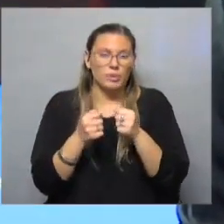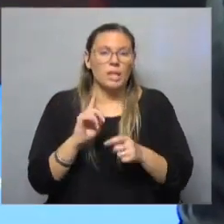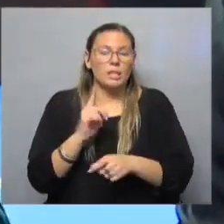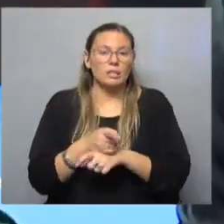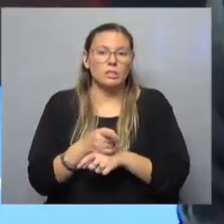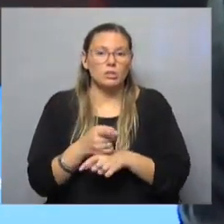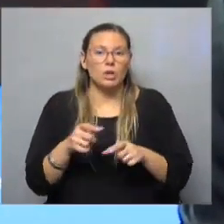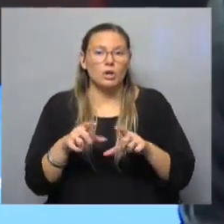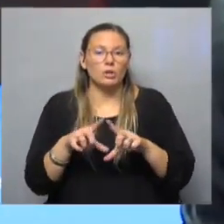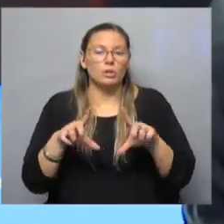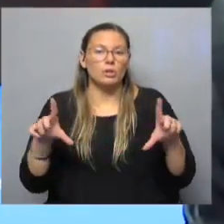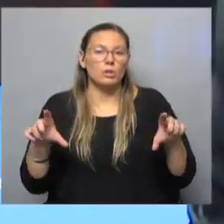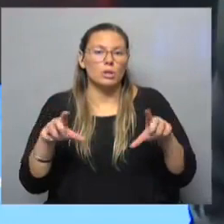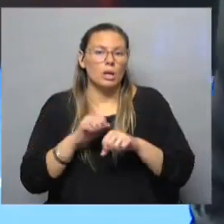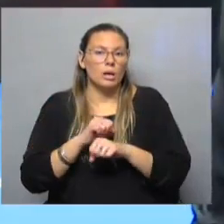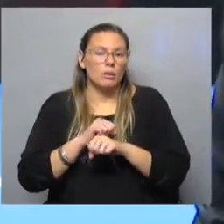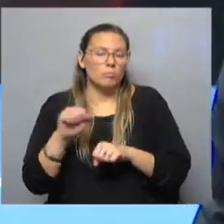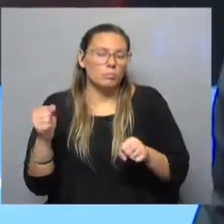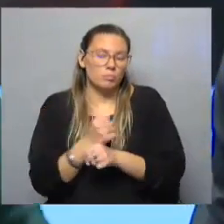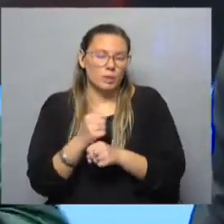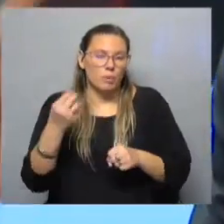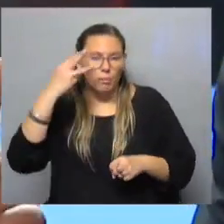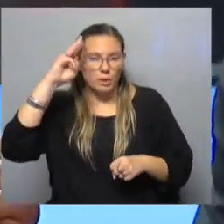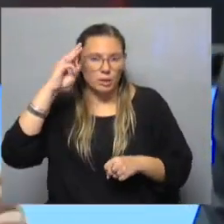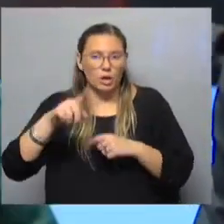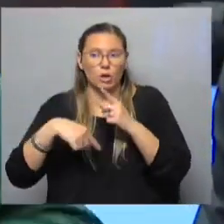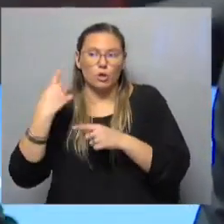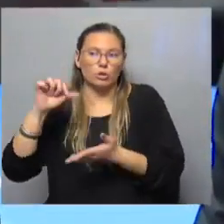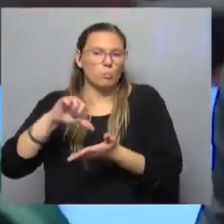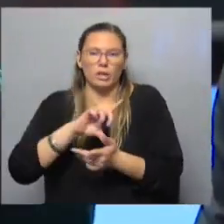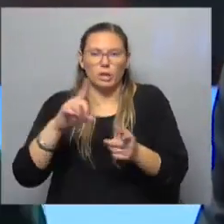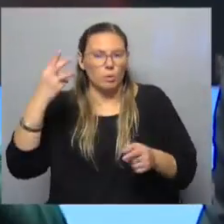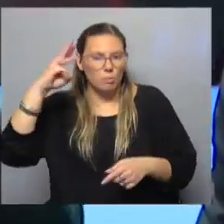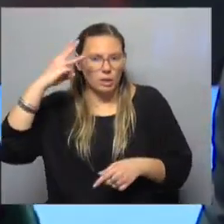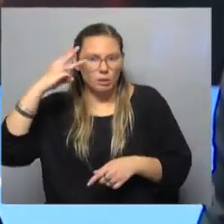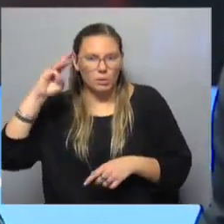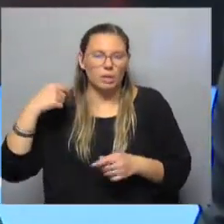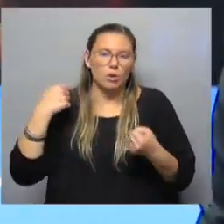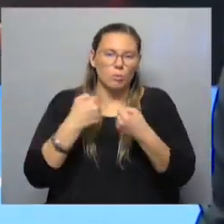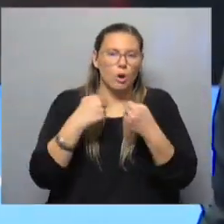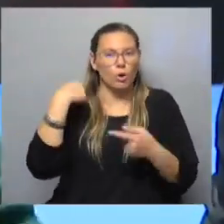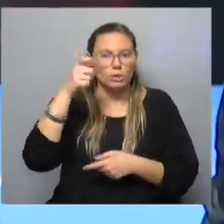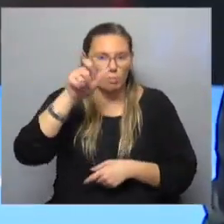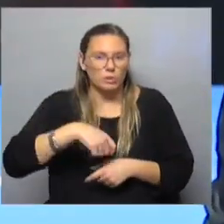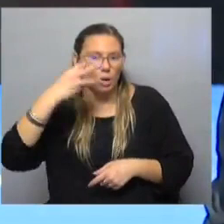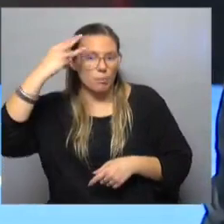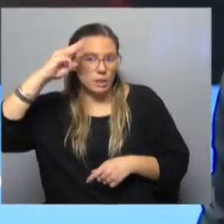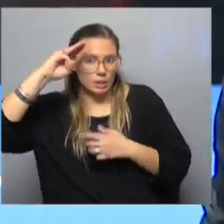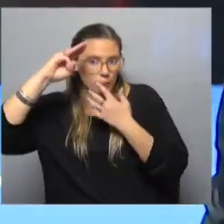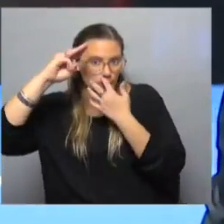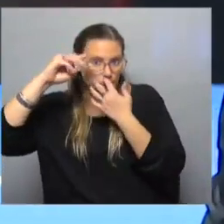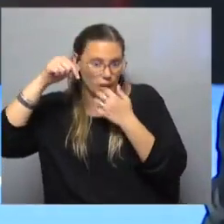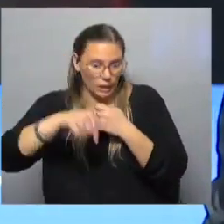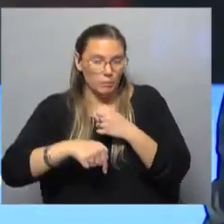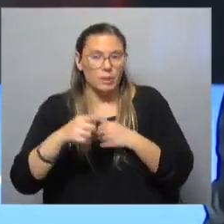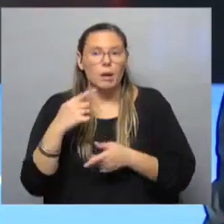título mexicano que por primera vez sucede fuera de México. O sea, un mexicano boxea contra otro mexicano y se va a definir